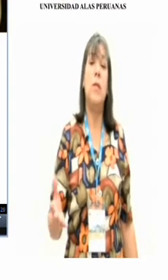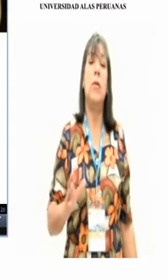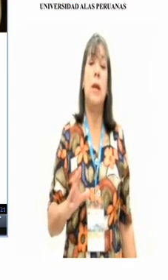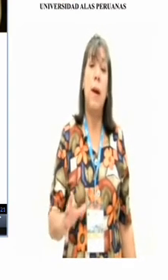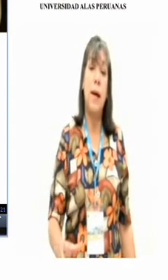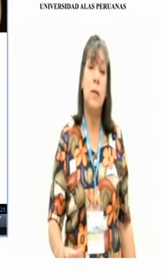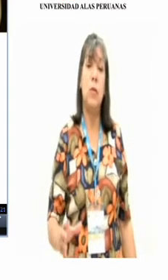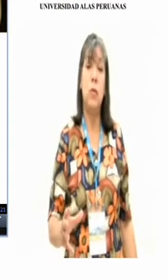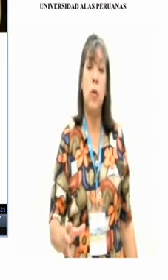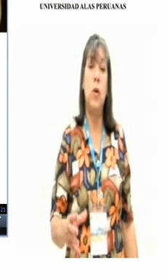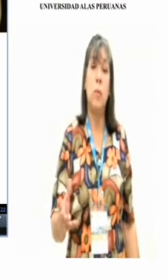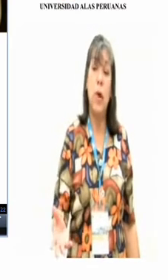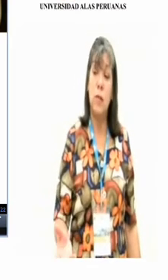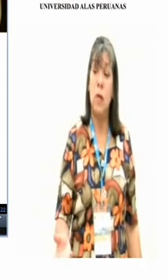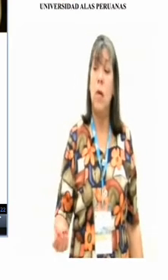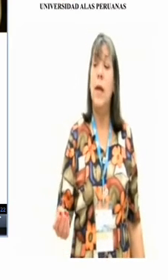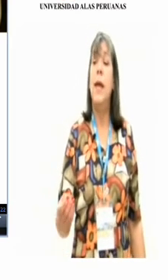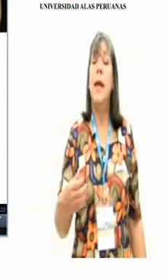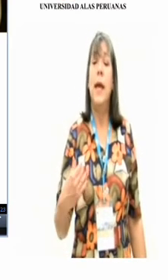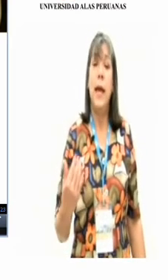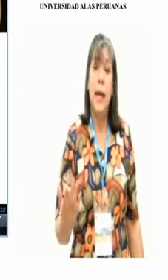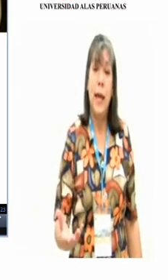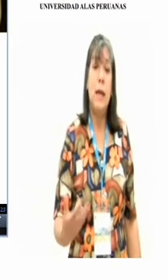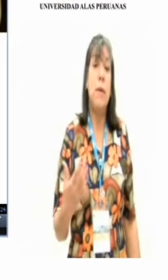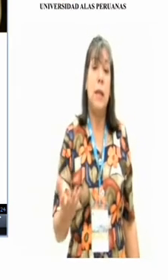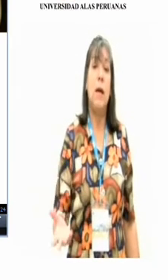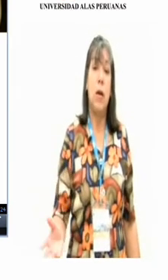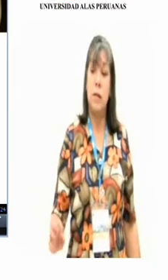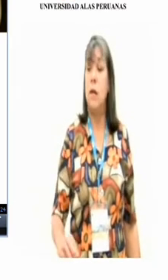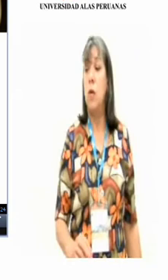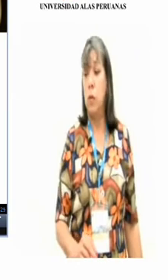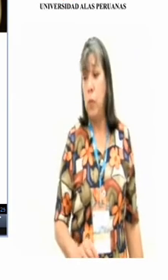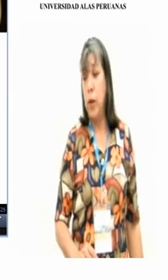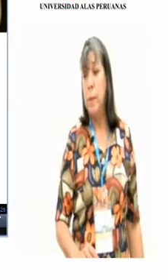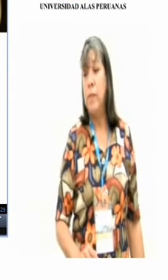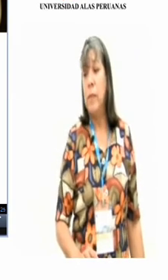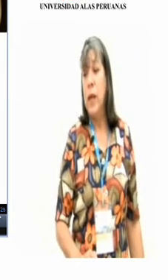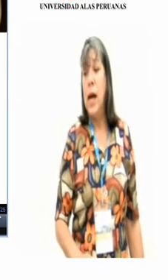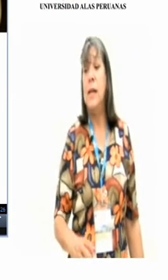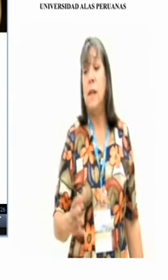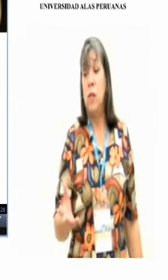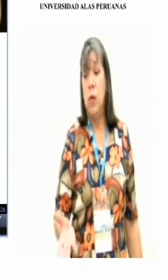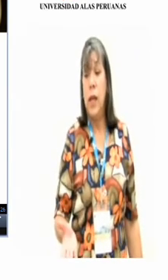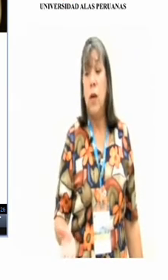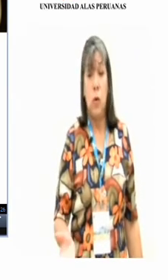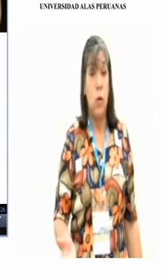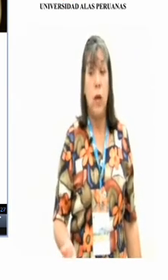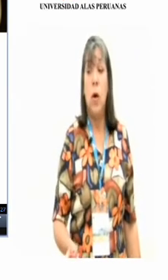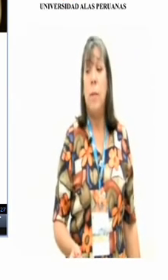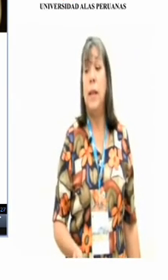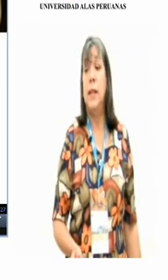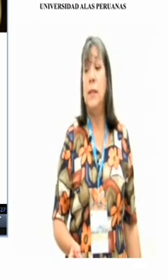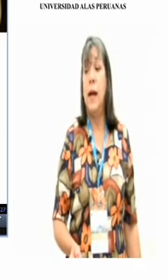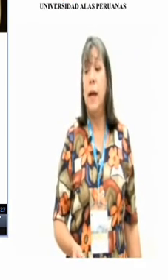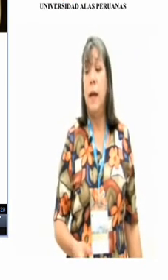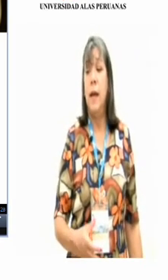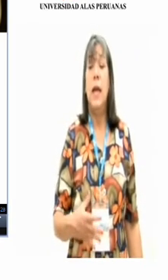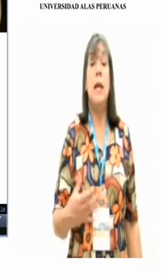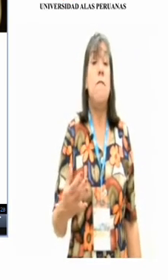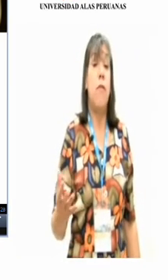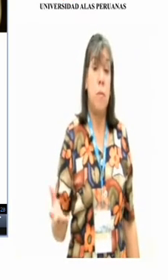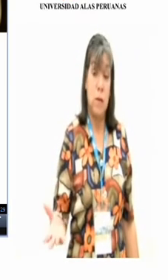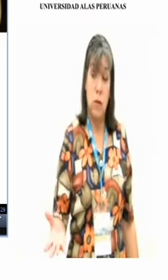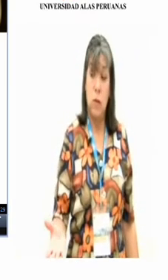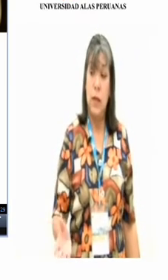en algún momento está bajando su incorporación, invitarlo a que se incorpore. Asesoría en logros de los